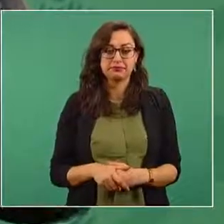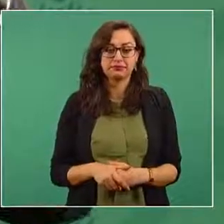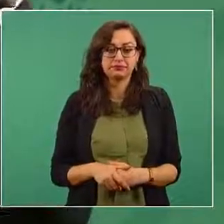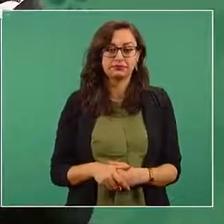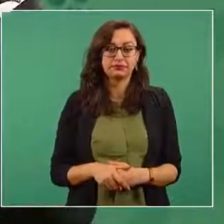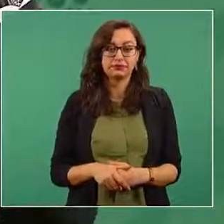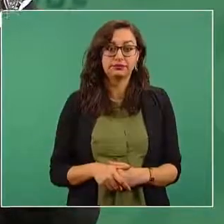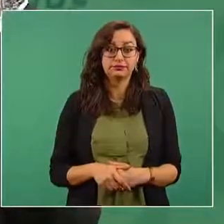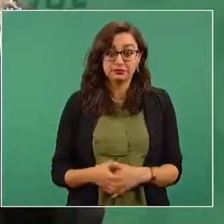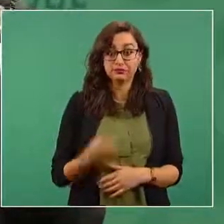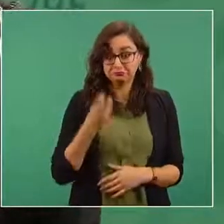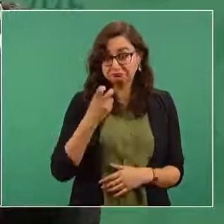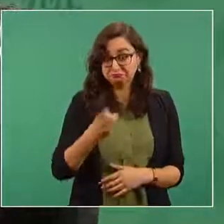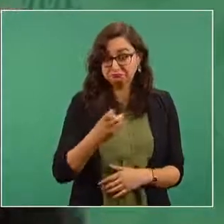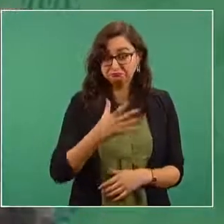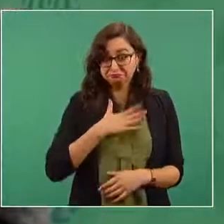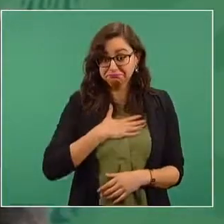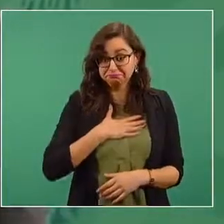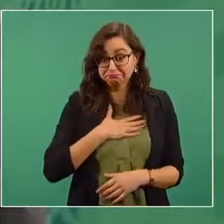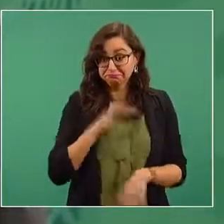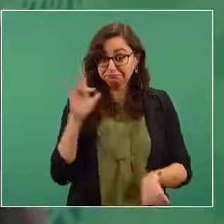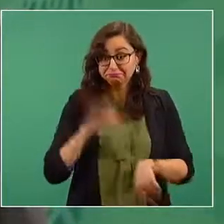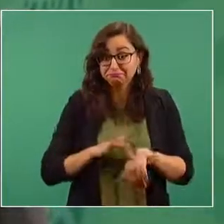Desde eso hasta